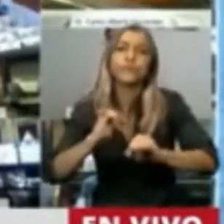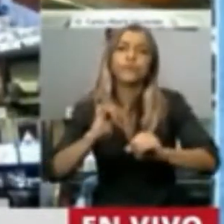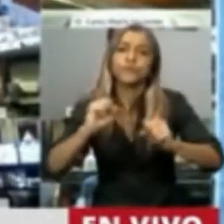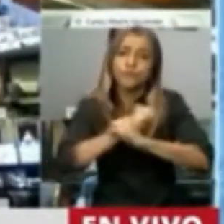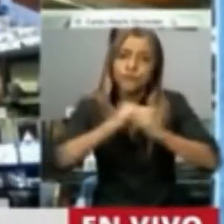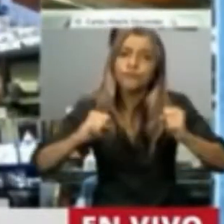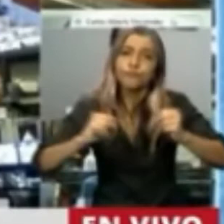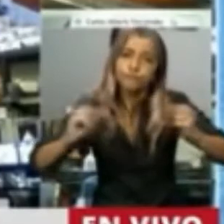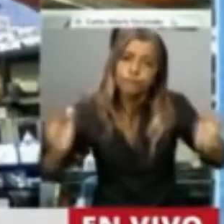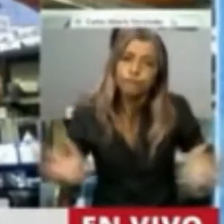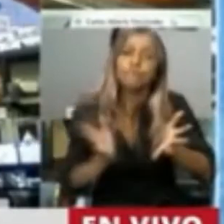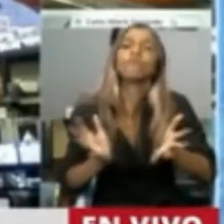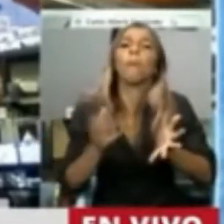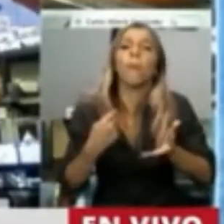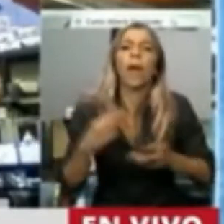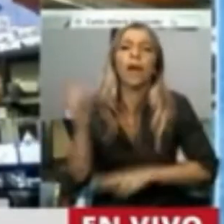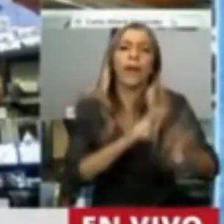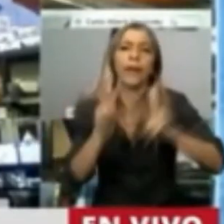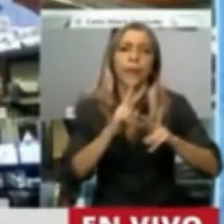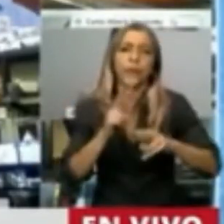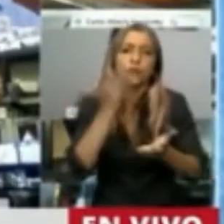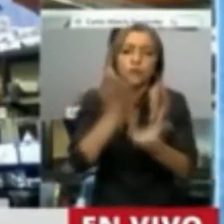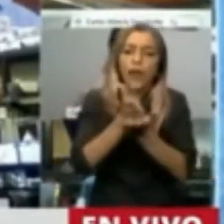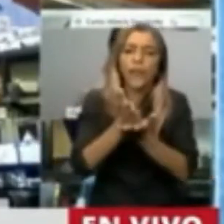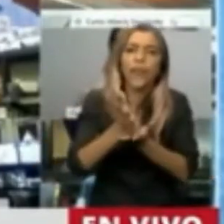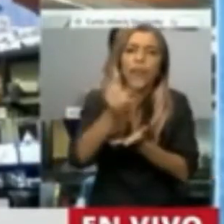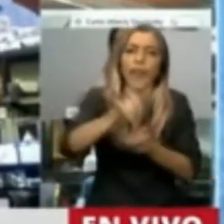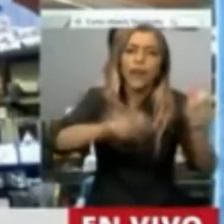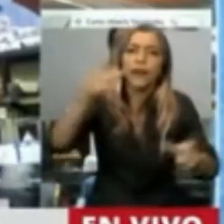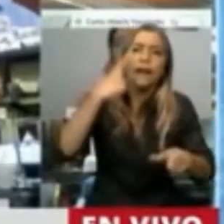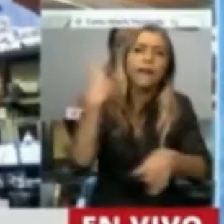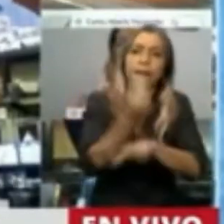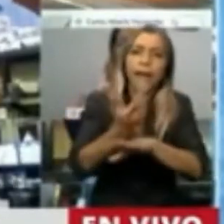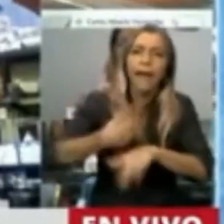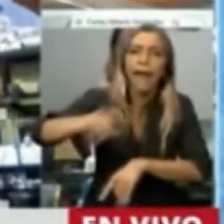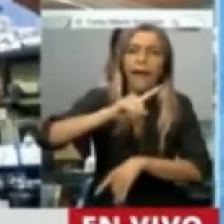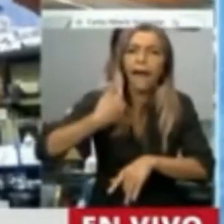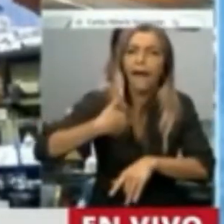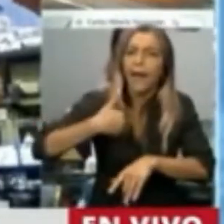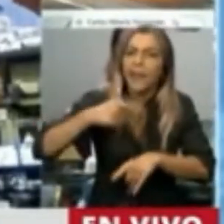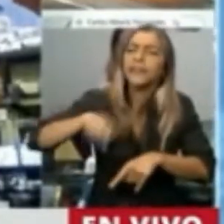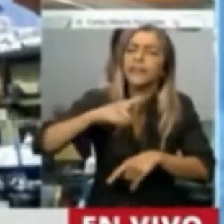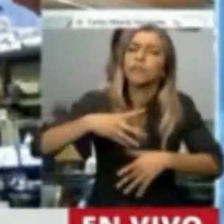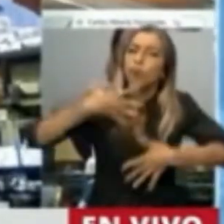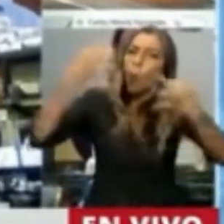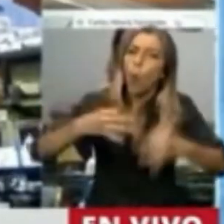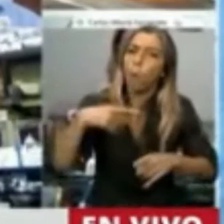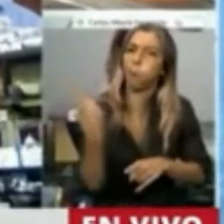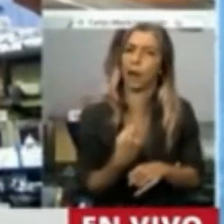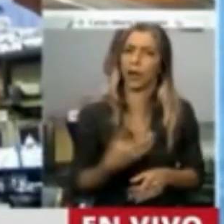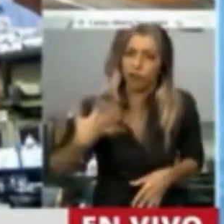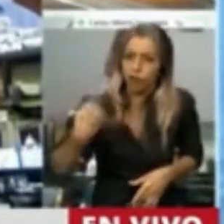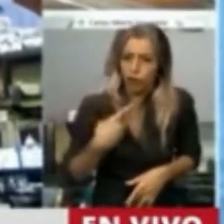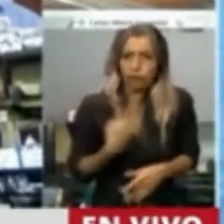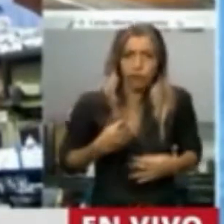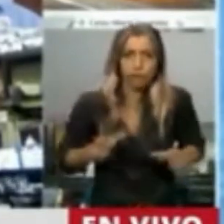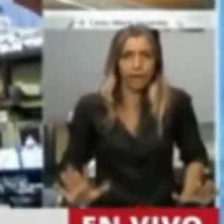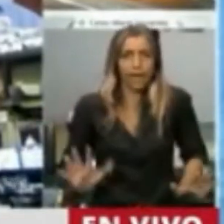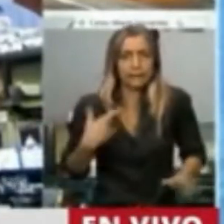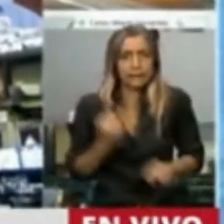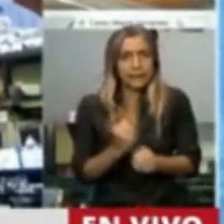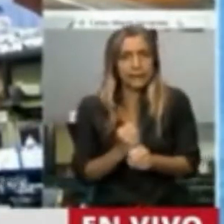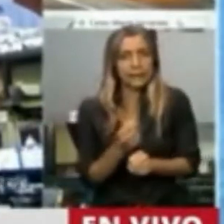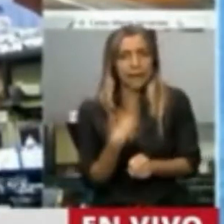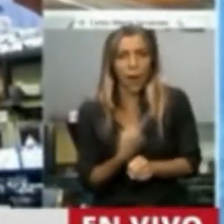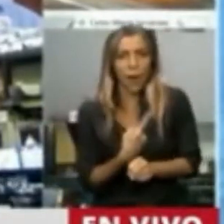para garantizar los derechos de los argentinos. Y es por esto que estamos hablando aquí, conscientes de la